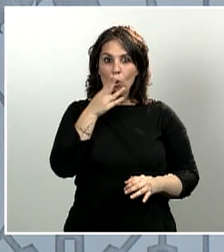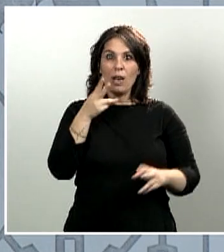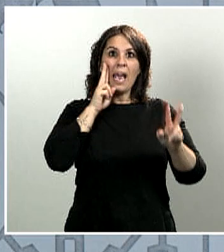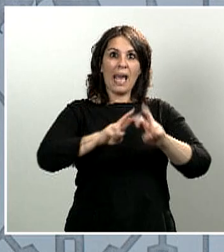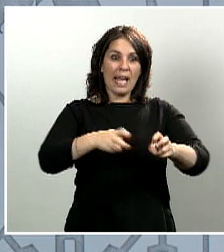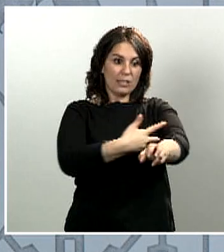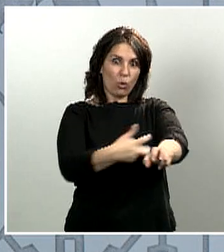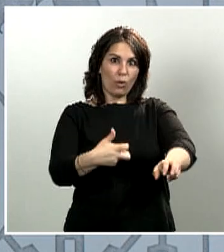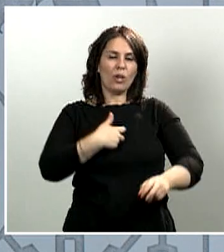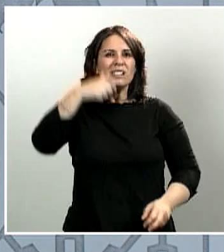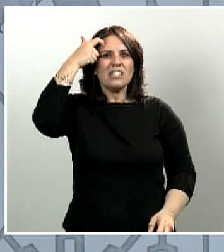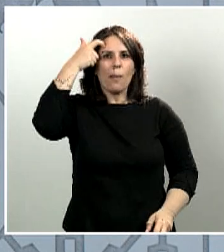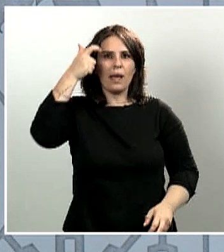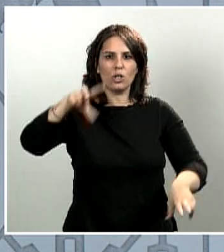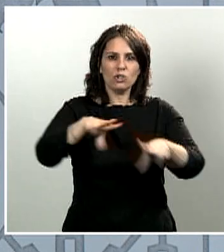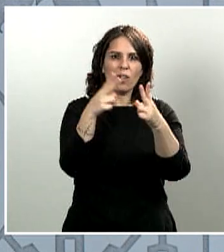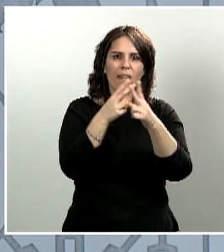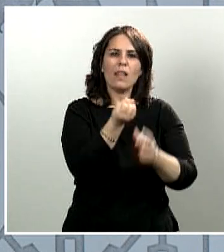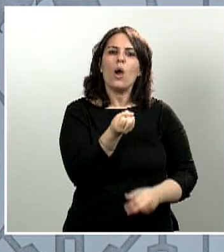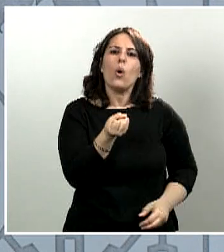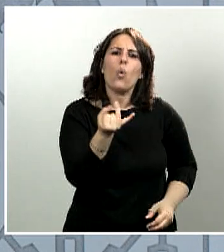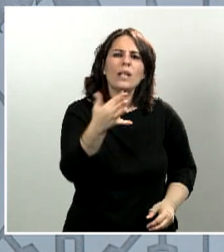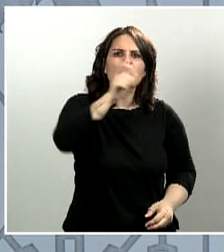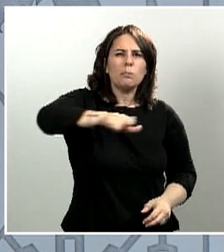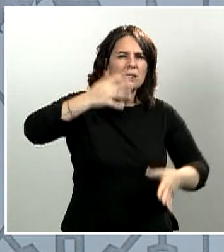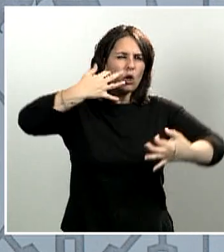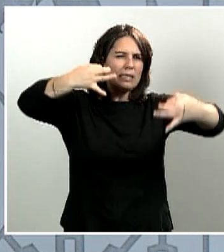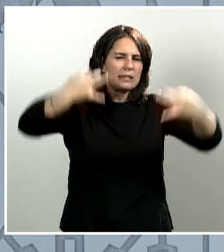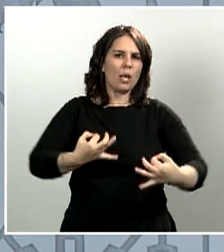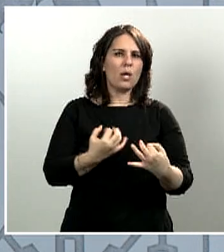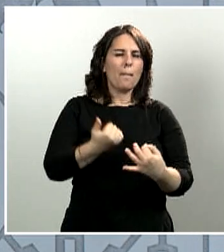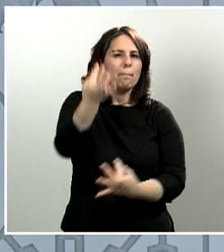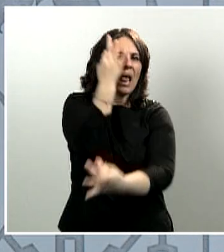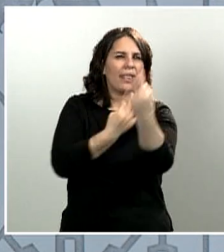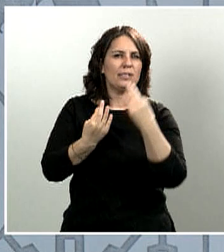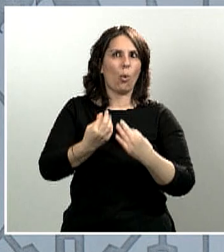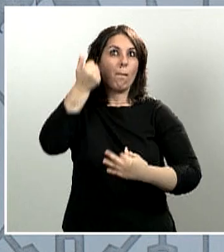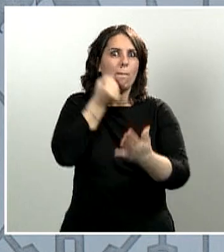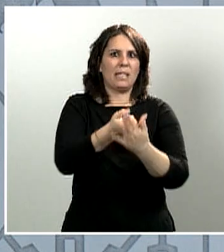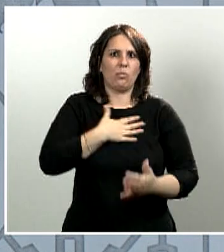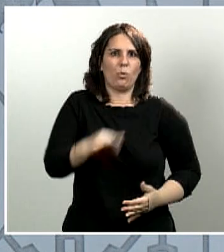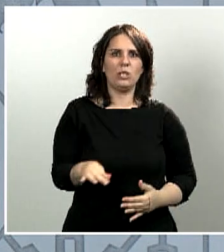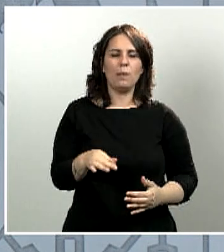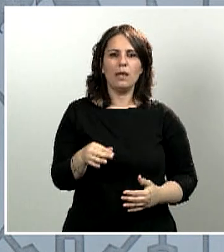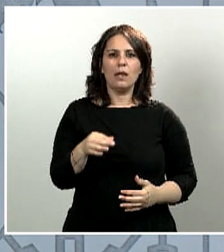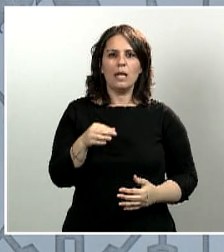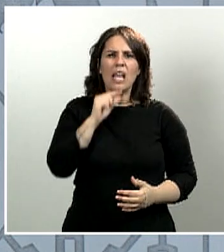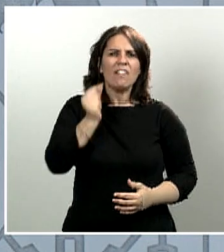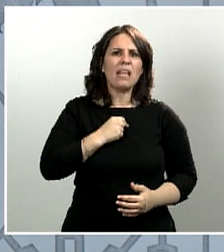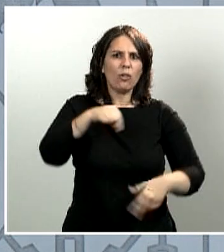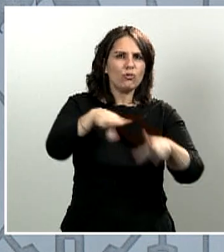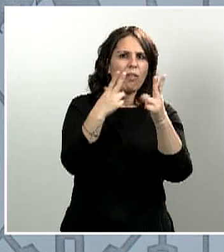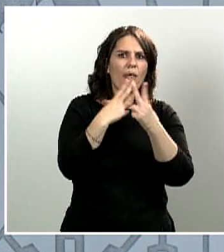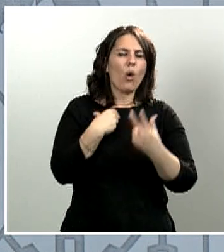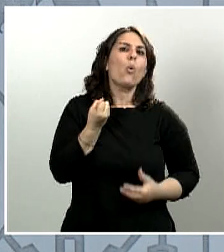una estimación precisa o lo más precisa posible del número de personas que se han infectado en nuestra población, es importante, pero no es el único